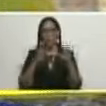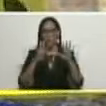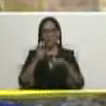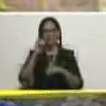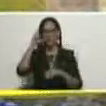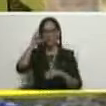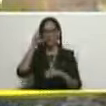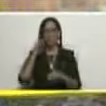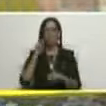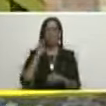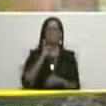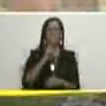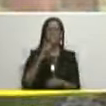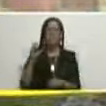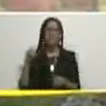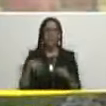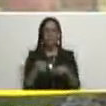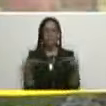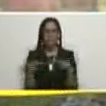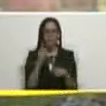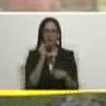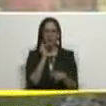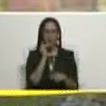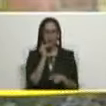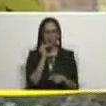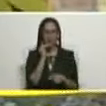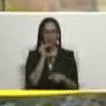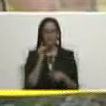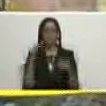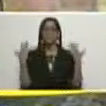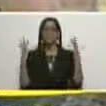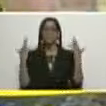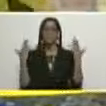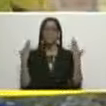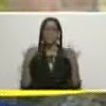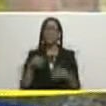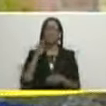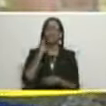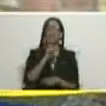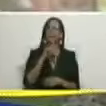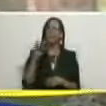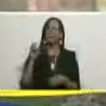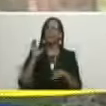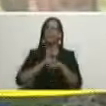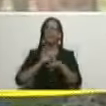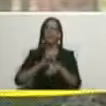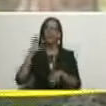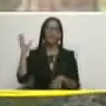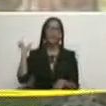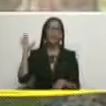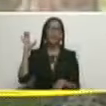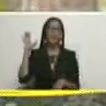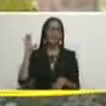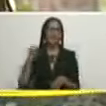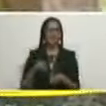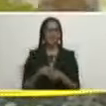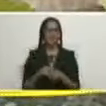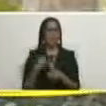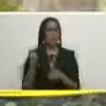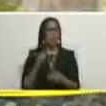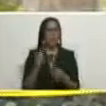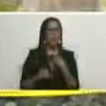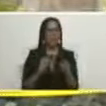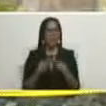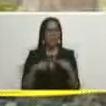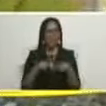días 100 zonas juventud en 100 ciudades del país. ¿Cómo es la cosa de